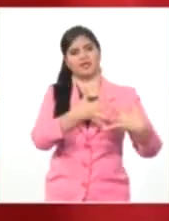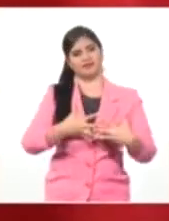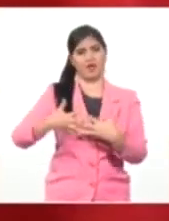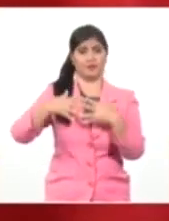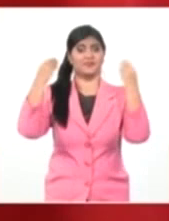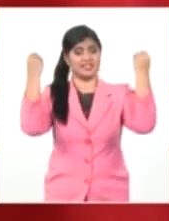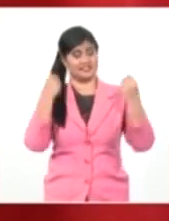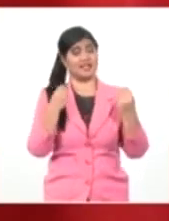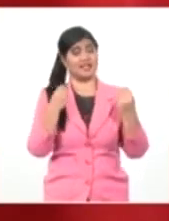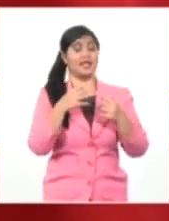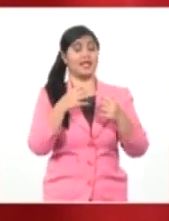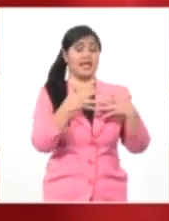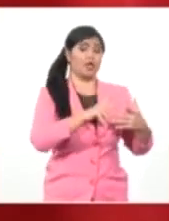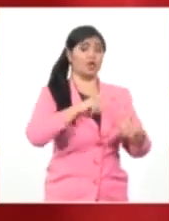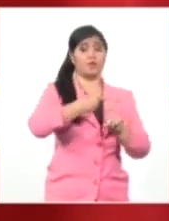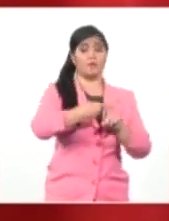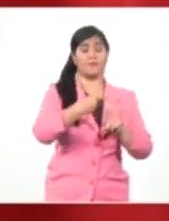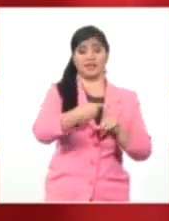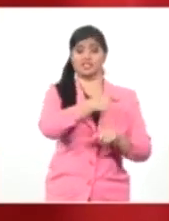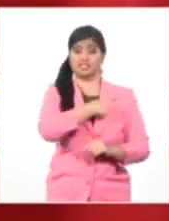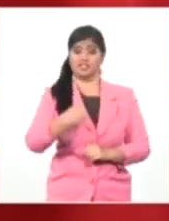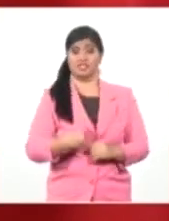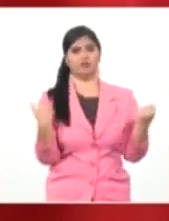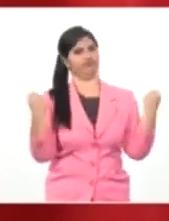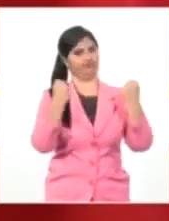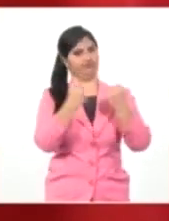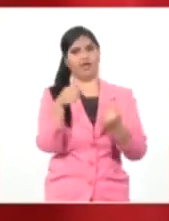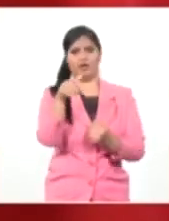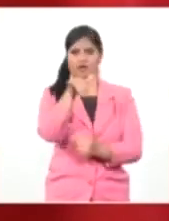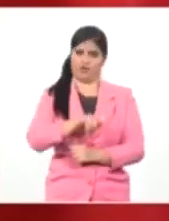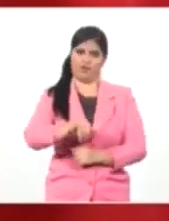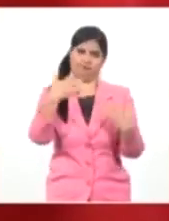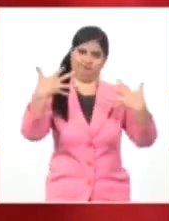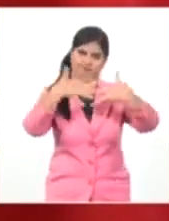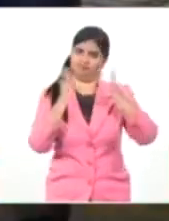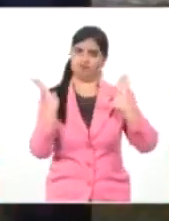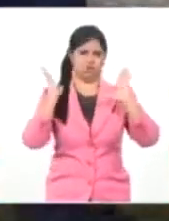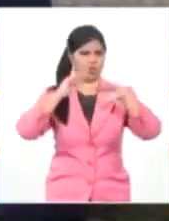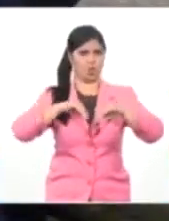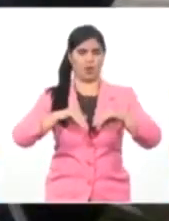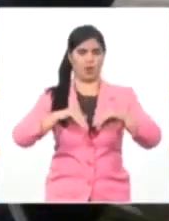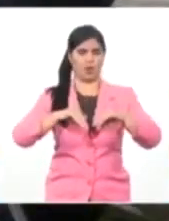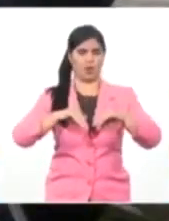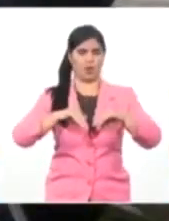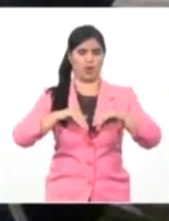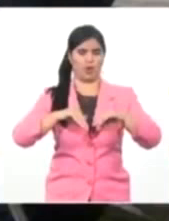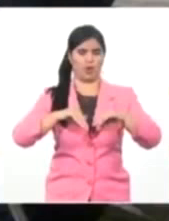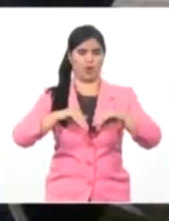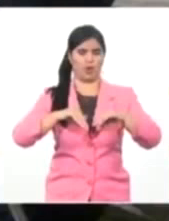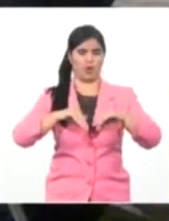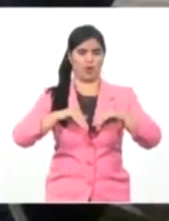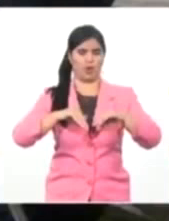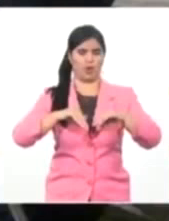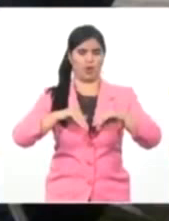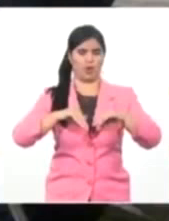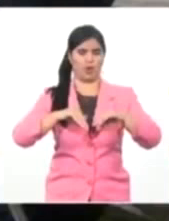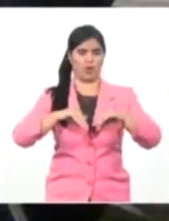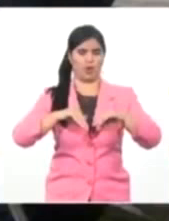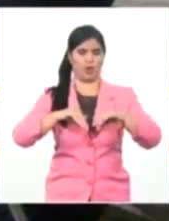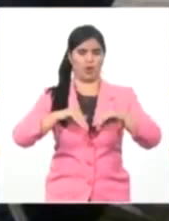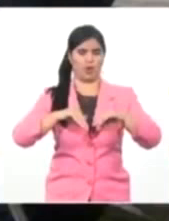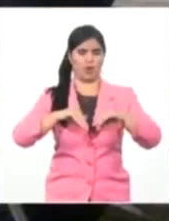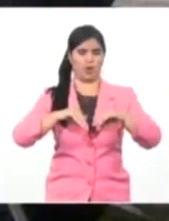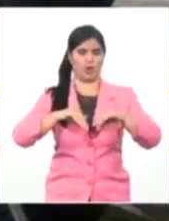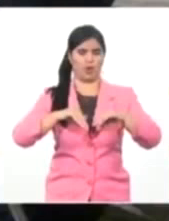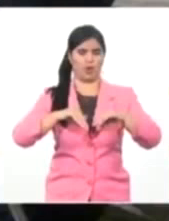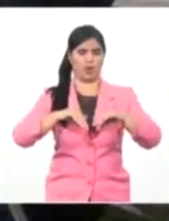Estado, Anthony Blinken, quien ha lanzado los comentarios desde Ankara, donde realiza una visita oficial y ha anunciado además ayuda financiera a Turquía por